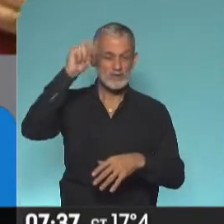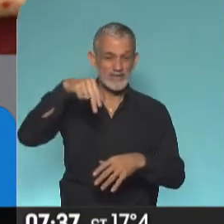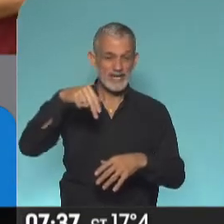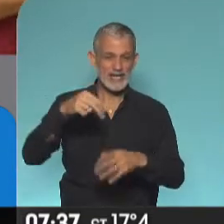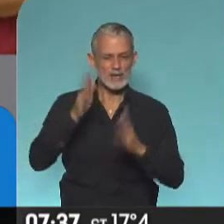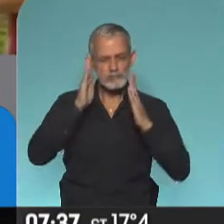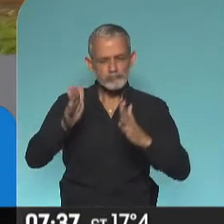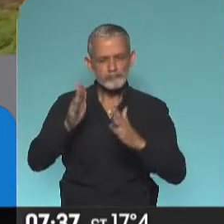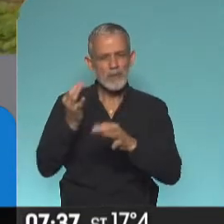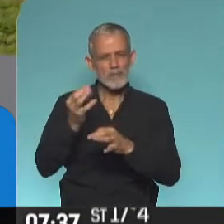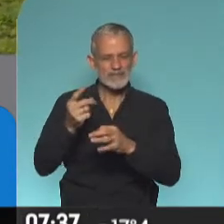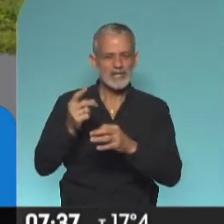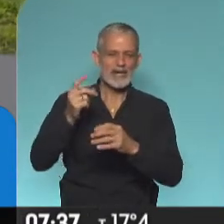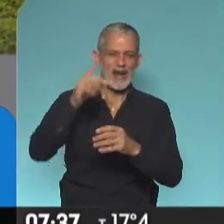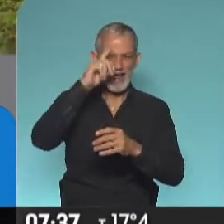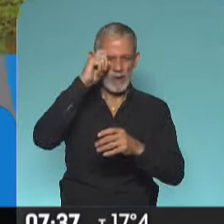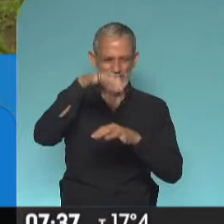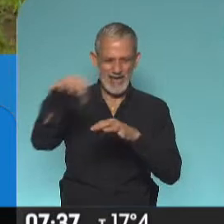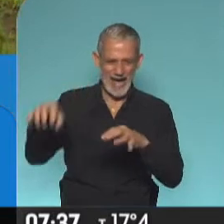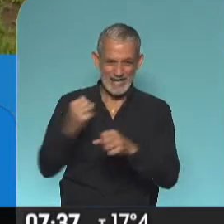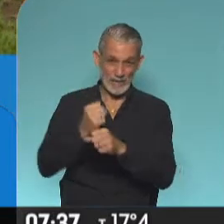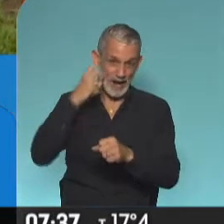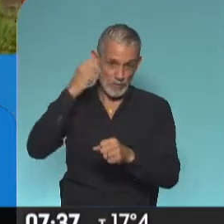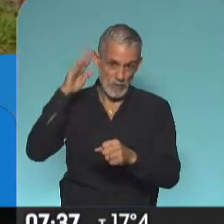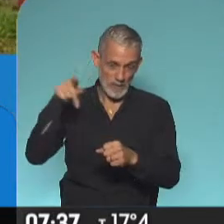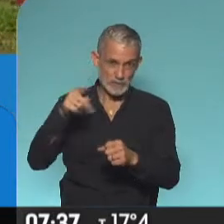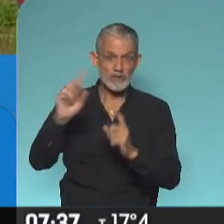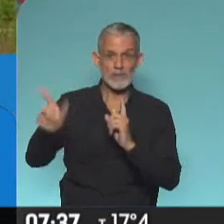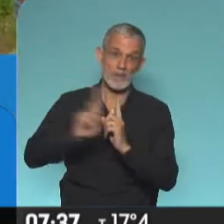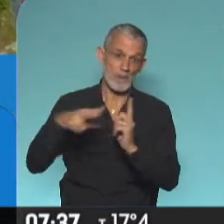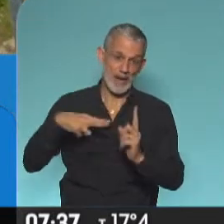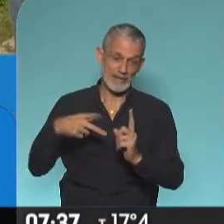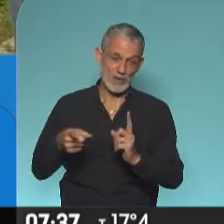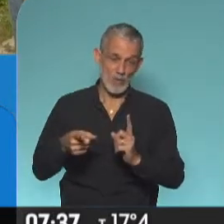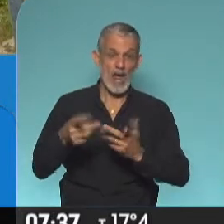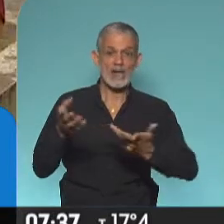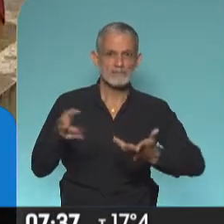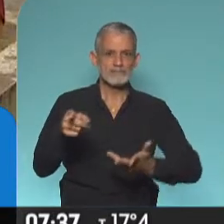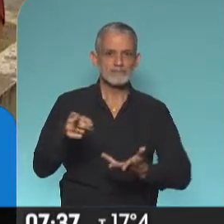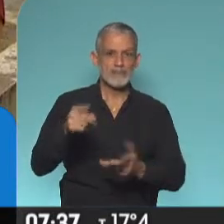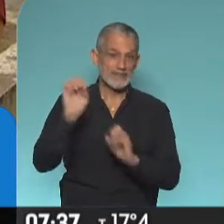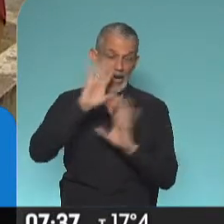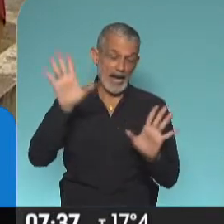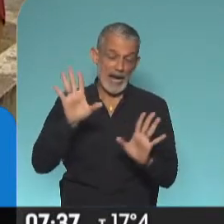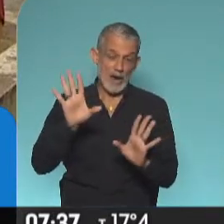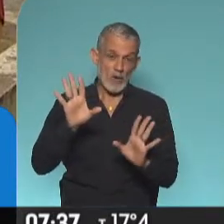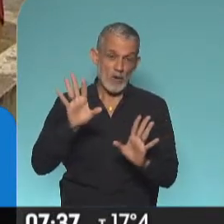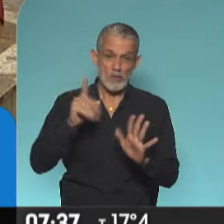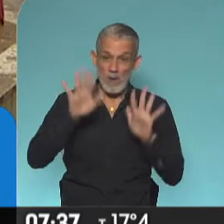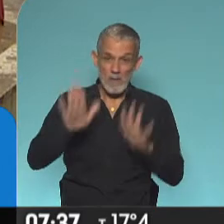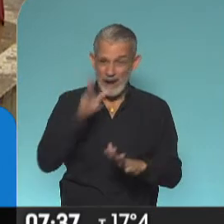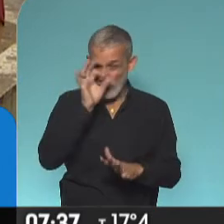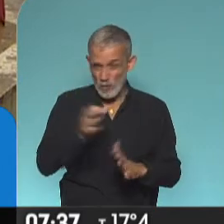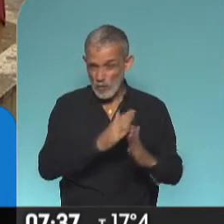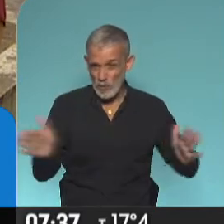adultos mayores, tiene varios hospitales a su cargo, también atiende de manera particular, está realmente, claro, totalmente no ha parado en